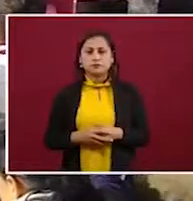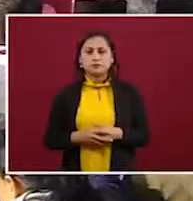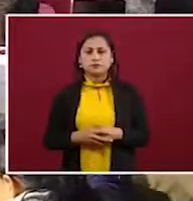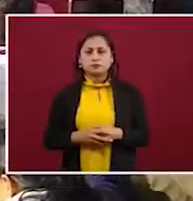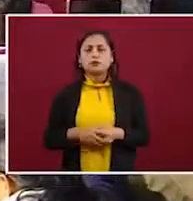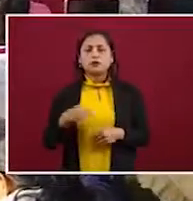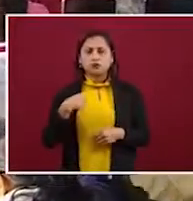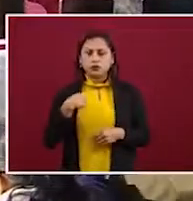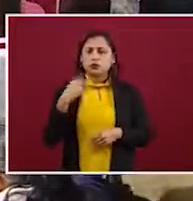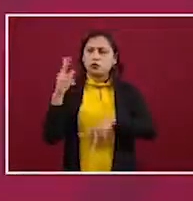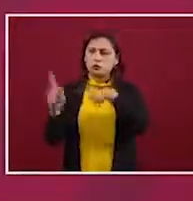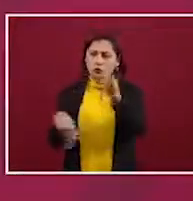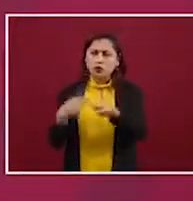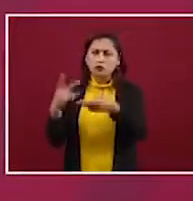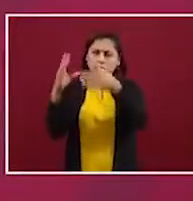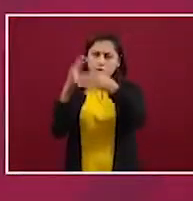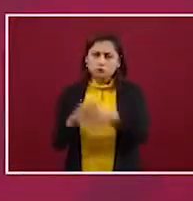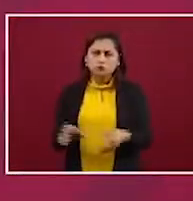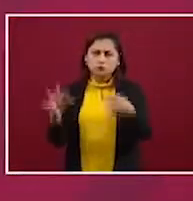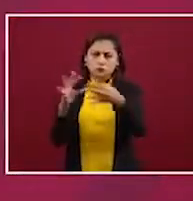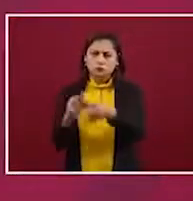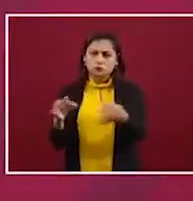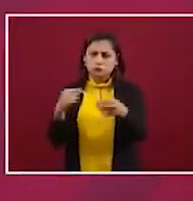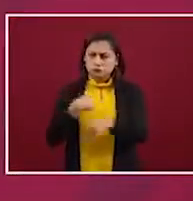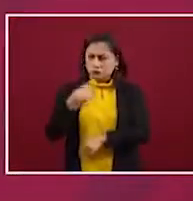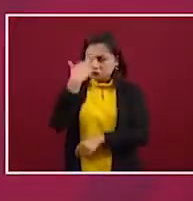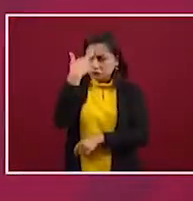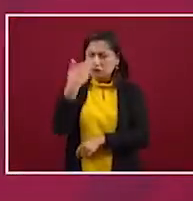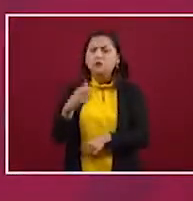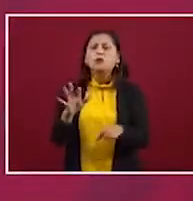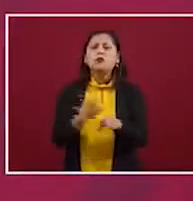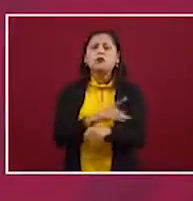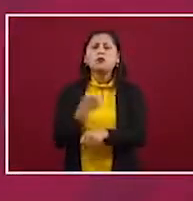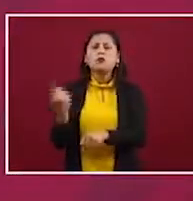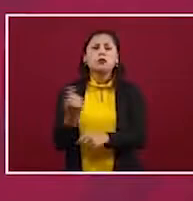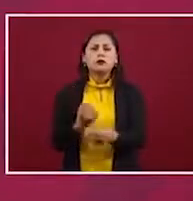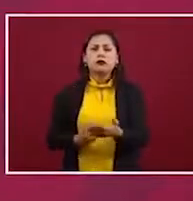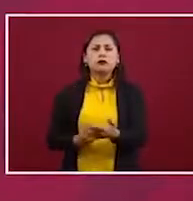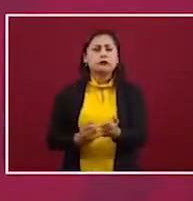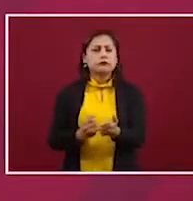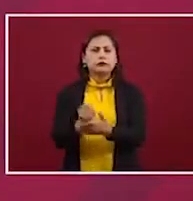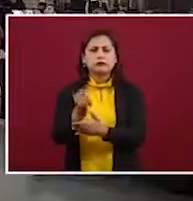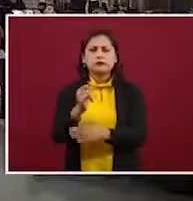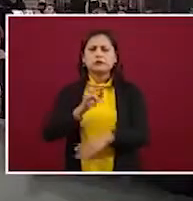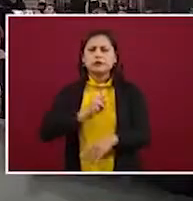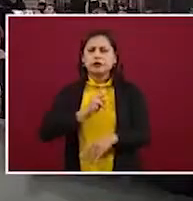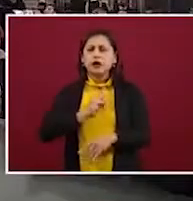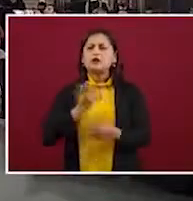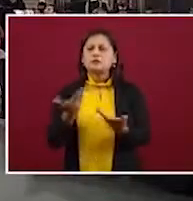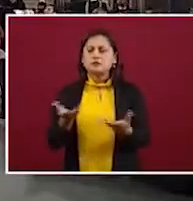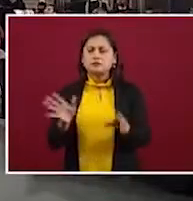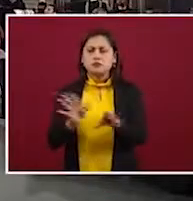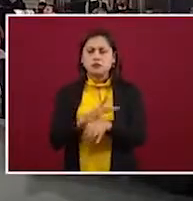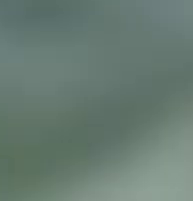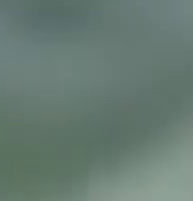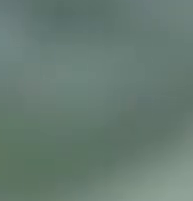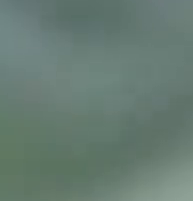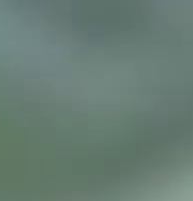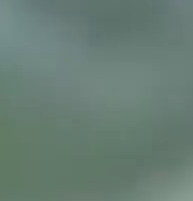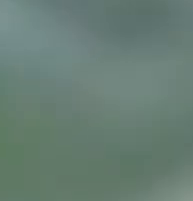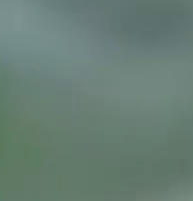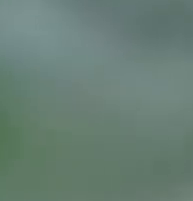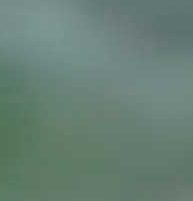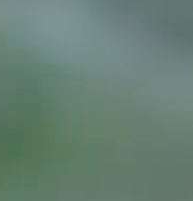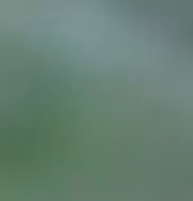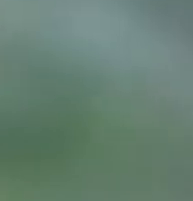a conocer para exponer mis razones del por qué no a la violencia lópez obrador